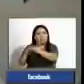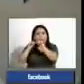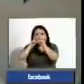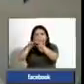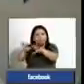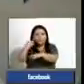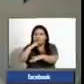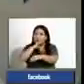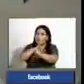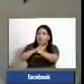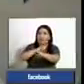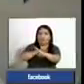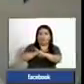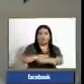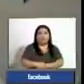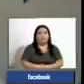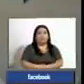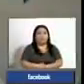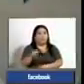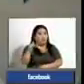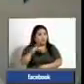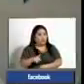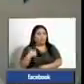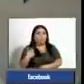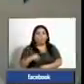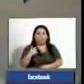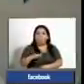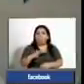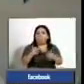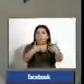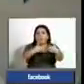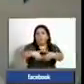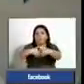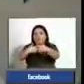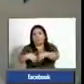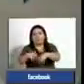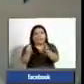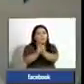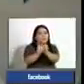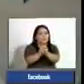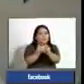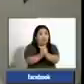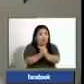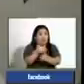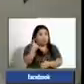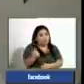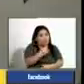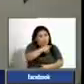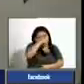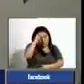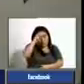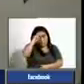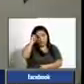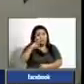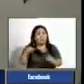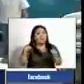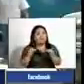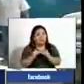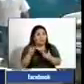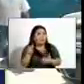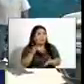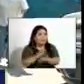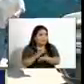enfermedad. Nos estamos viendo afectadas todas las empresas, principalmente con el personal y principalmente con los